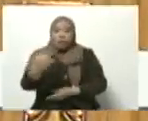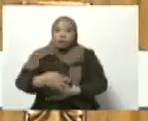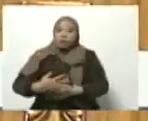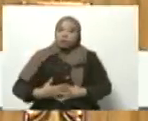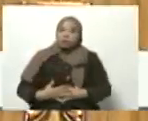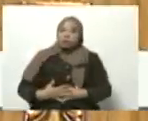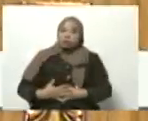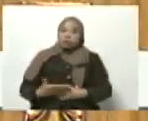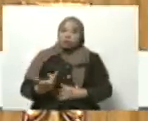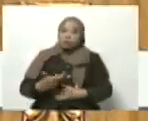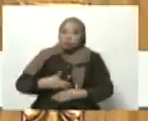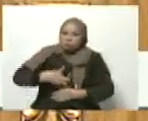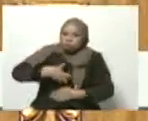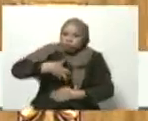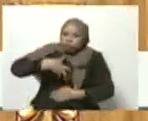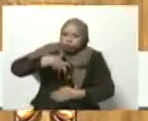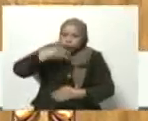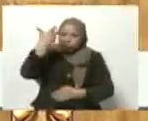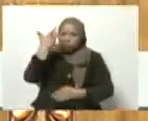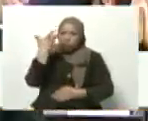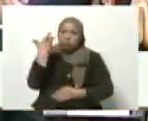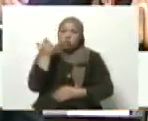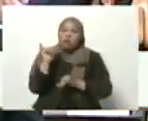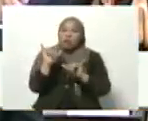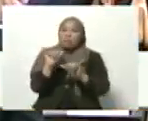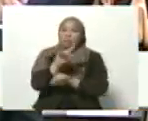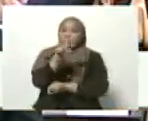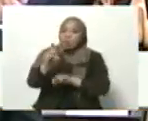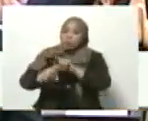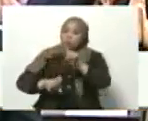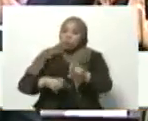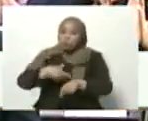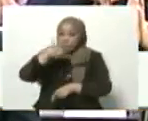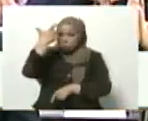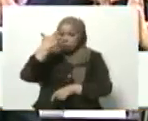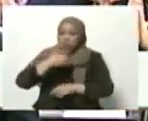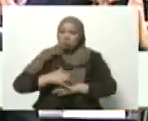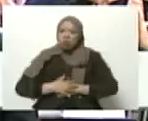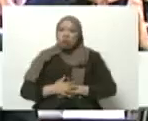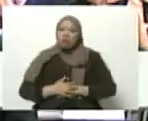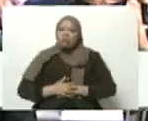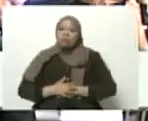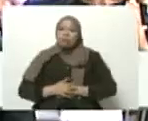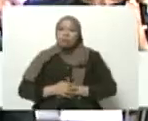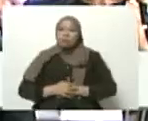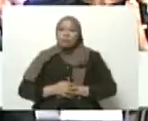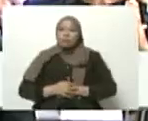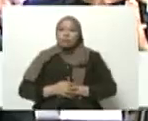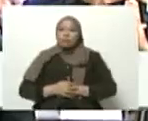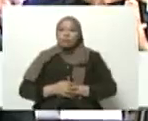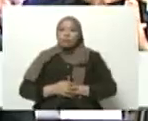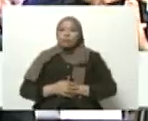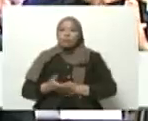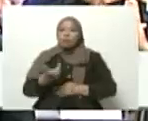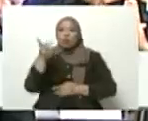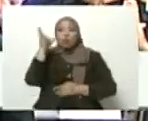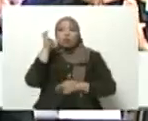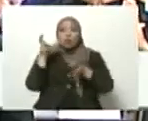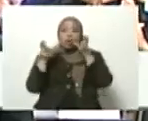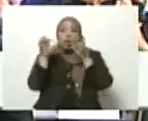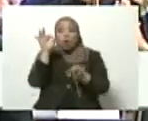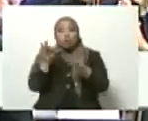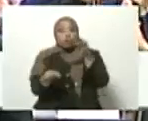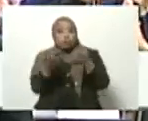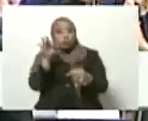indigna por lo criminal. Desde esa misma tribuna hemos oído al contralor, al